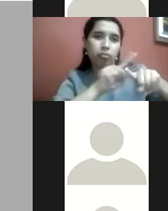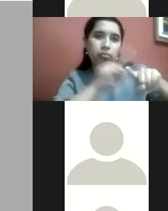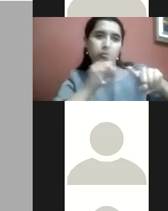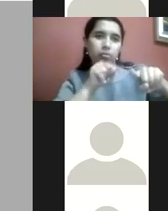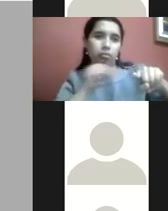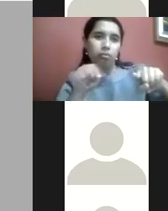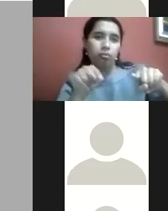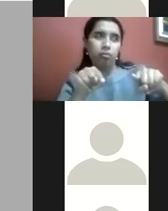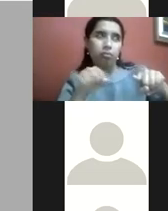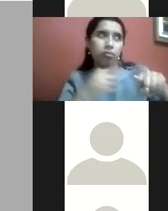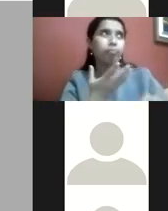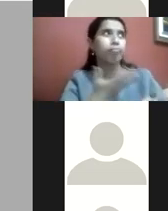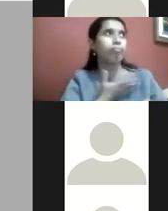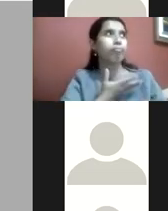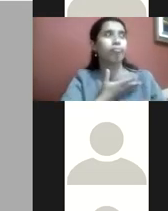tenemos el área